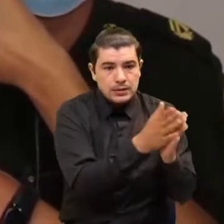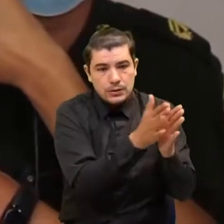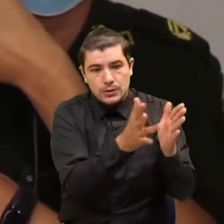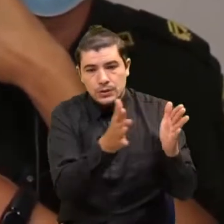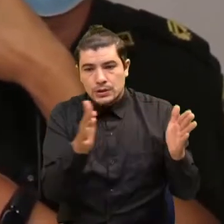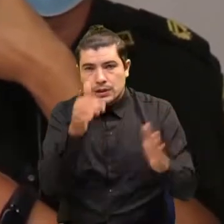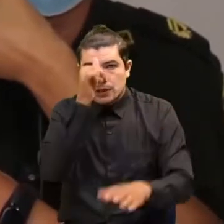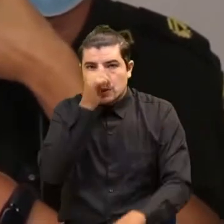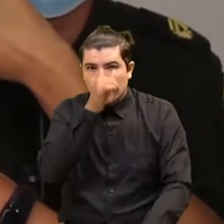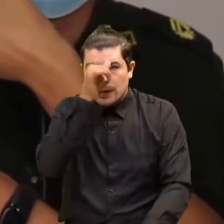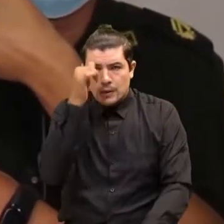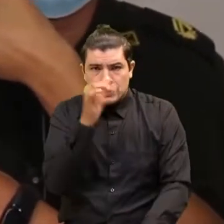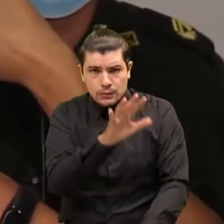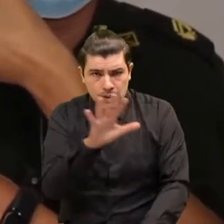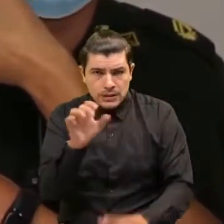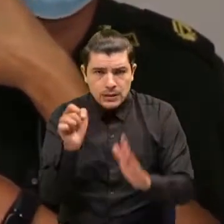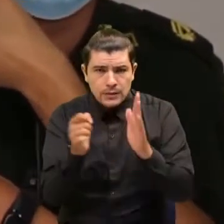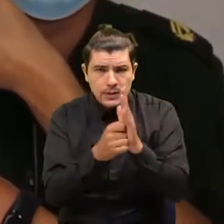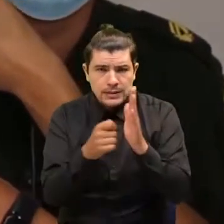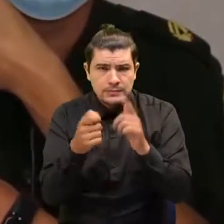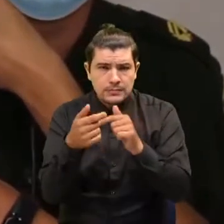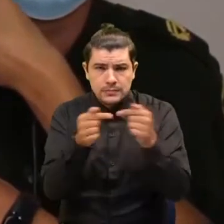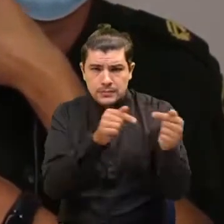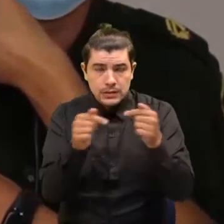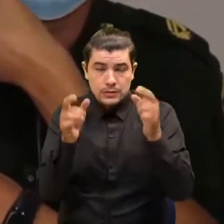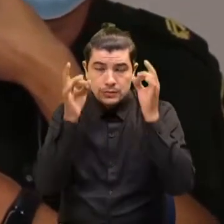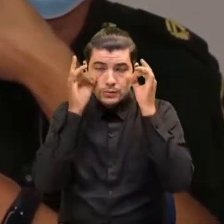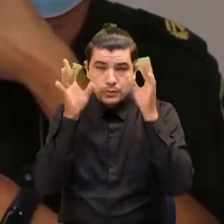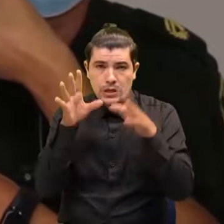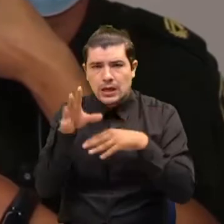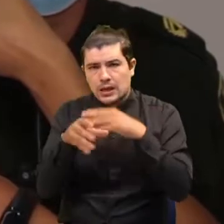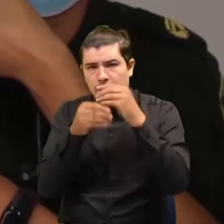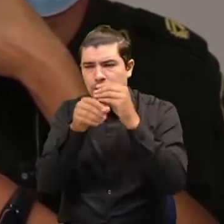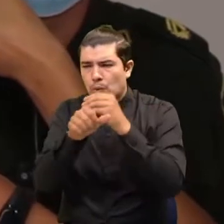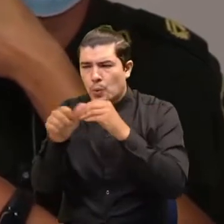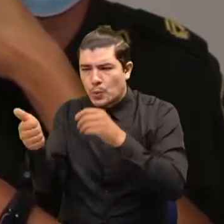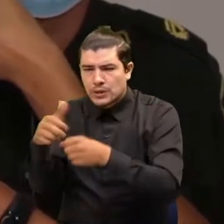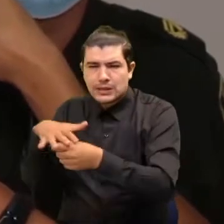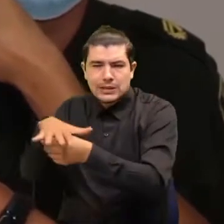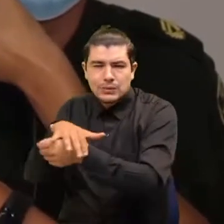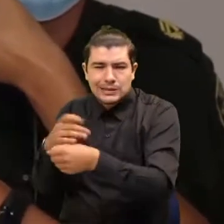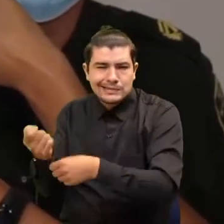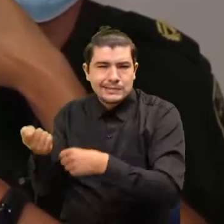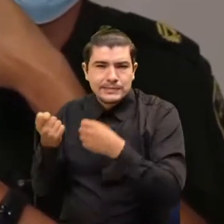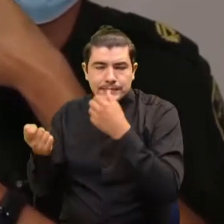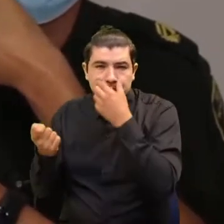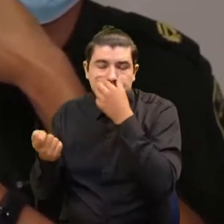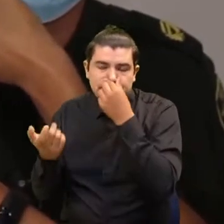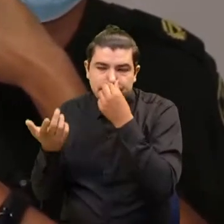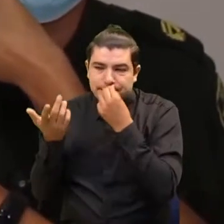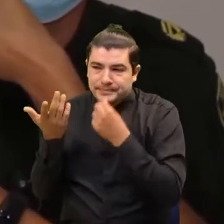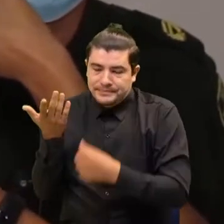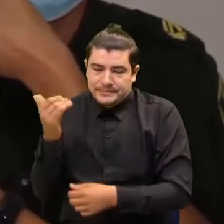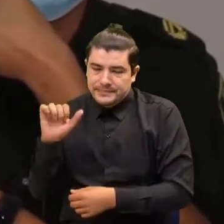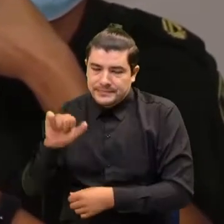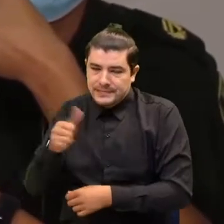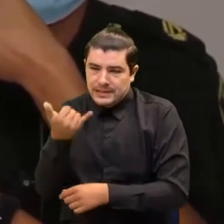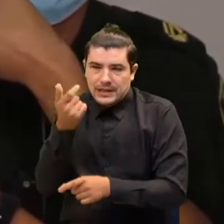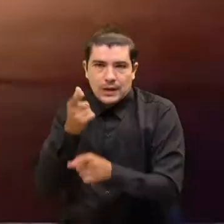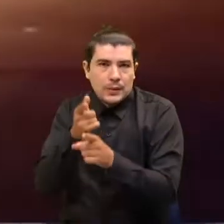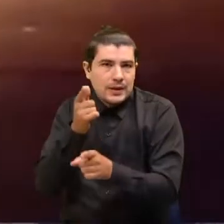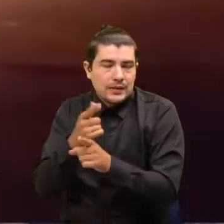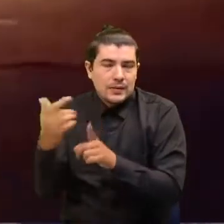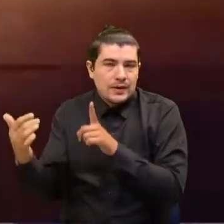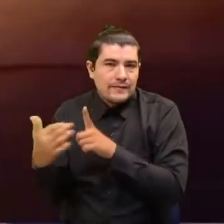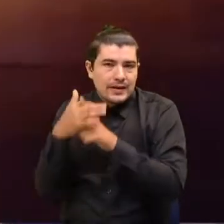pues eso es una cifra dramática. Y ocurrieron otros incidentes pues que desafortunadamente nos afectan el clima de